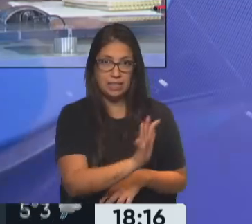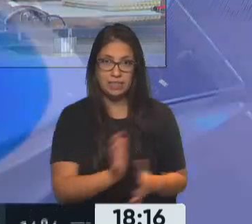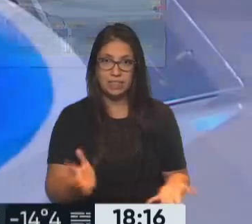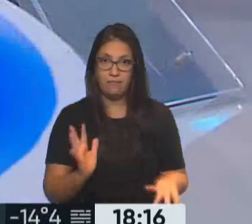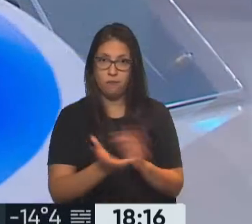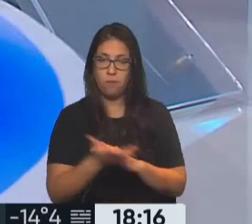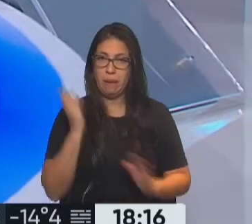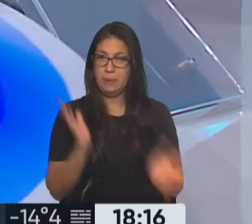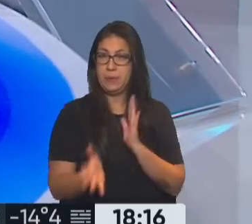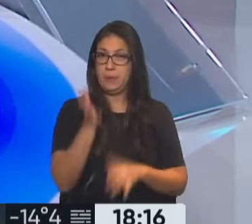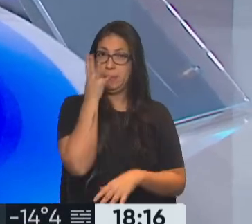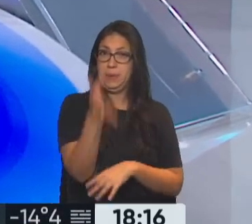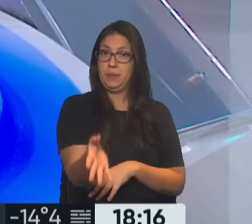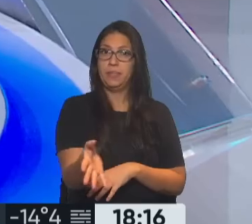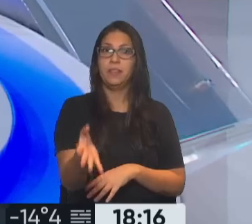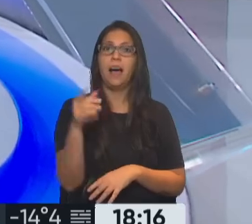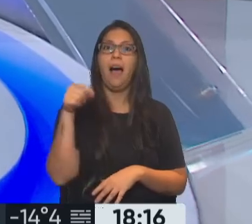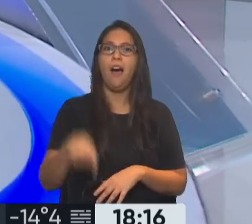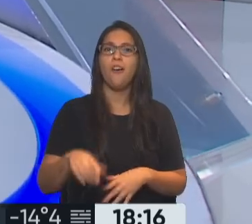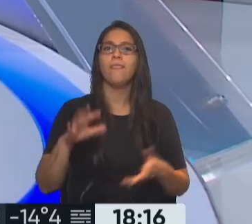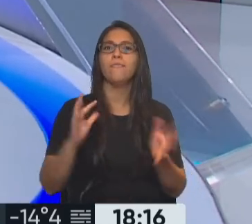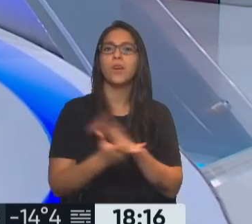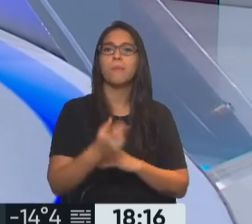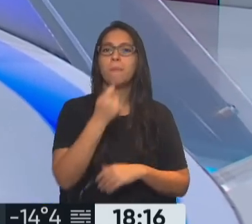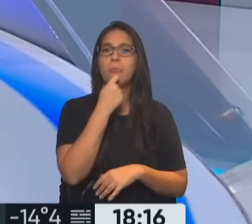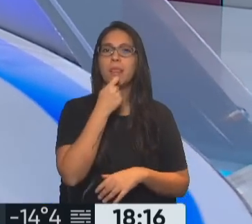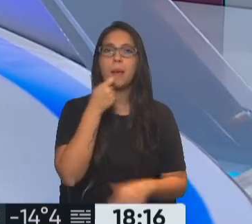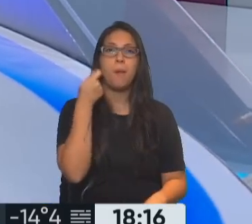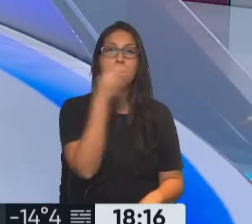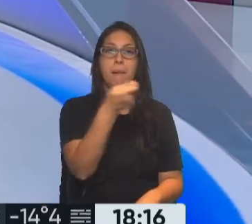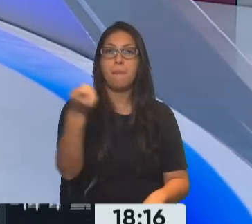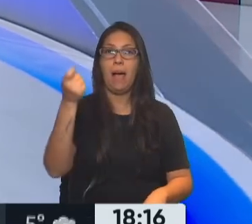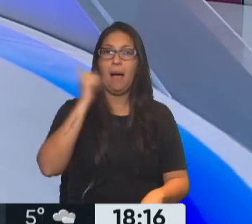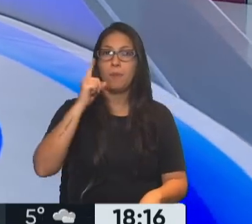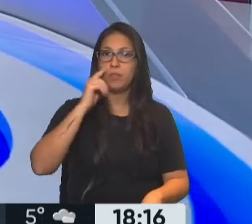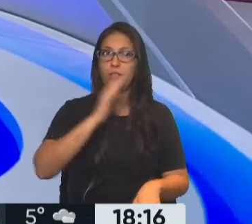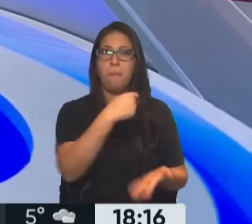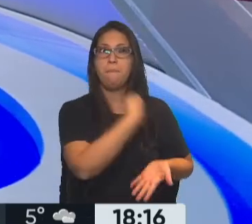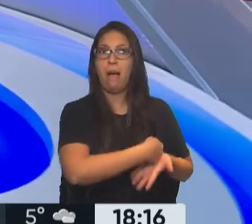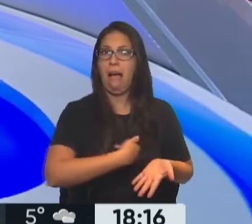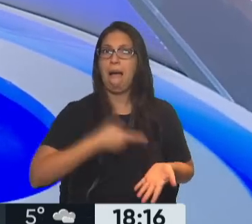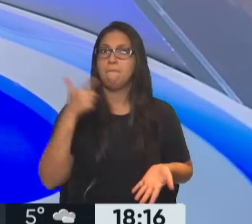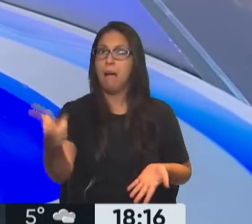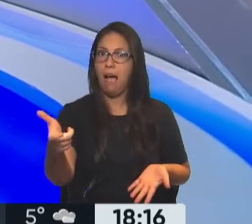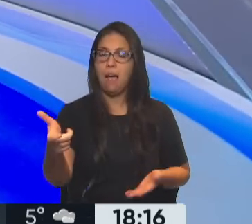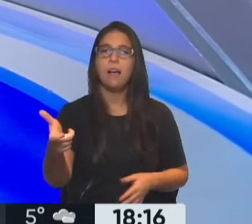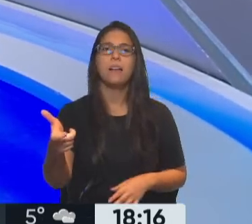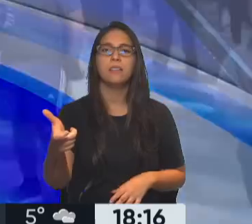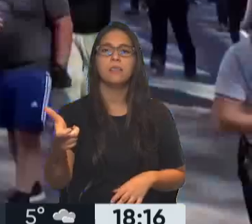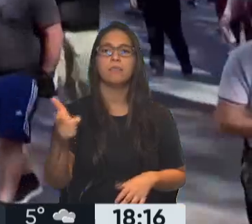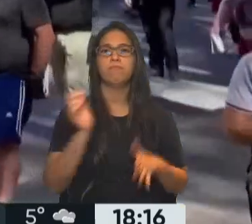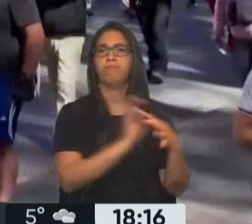y lo que se empieza a ver es este tipo de delitos, como puede ser, por ejemplo, el sicariato, entre otros, que se asocian directamente al